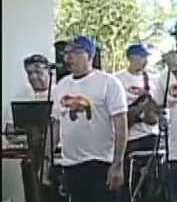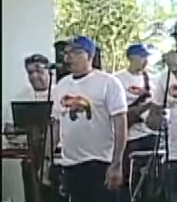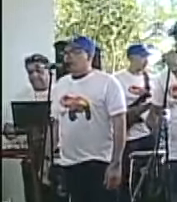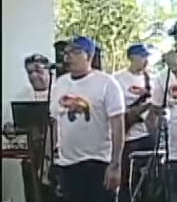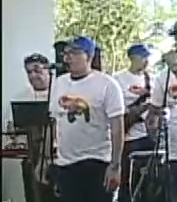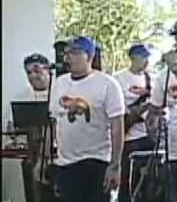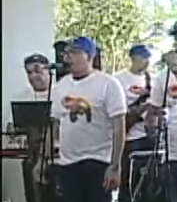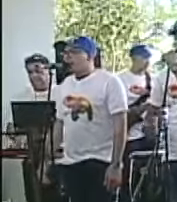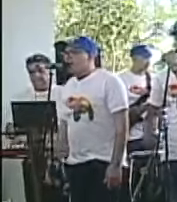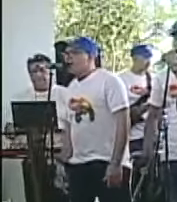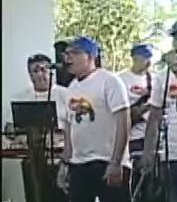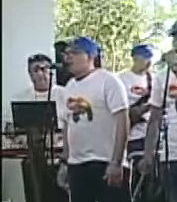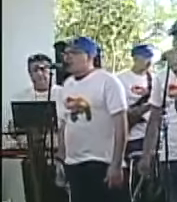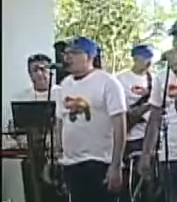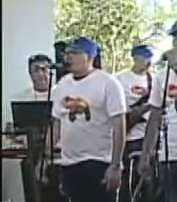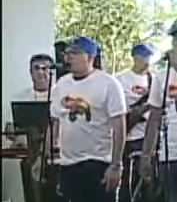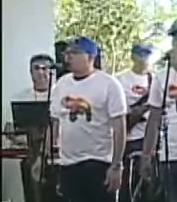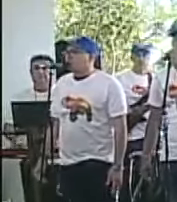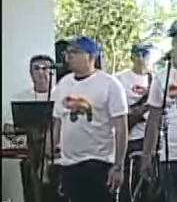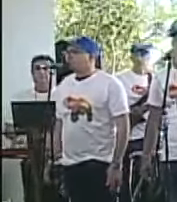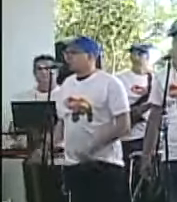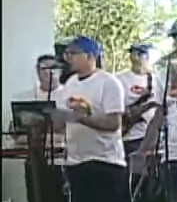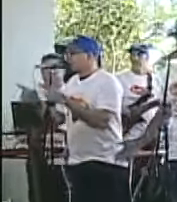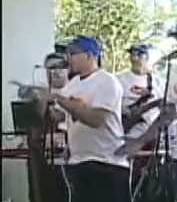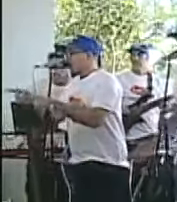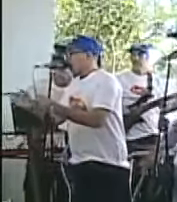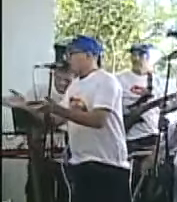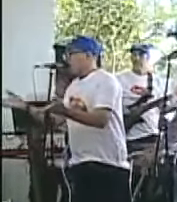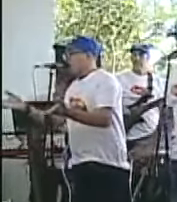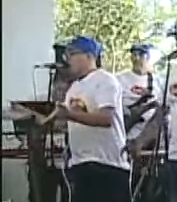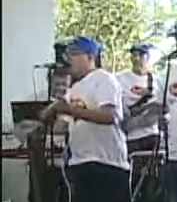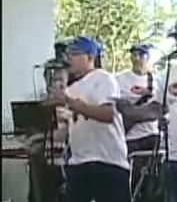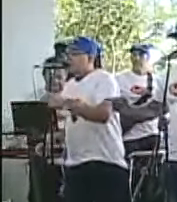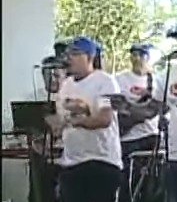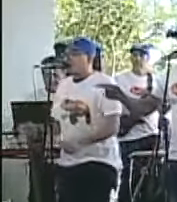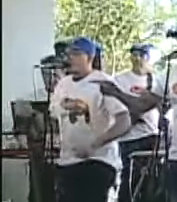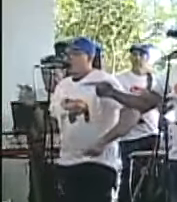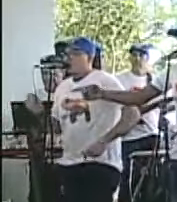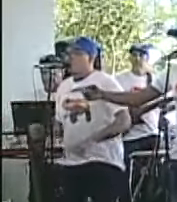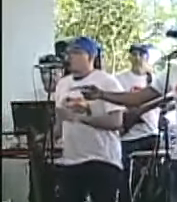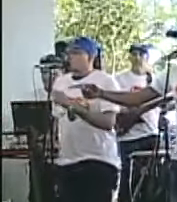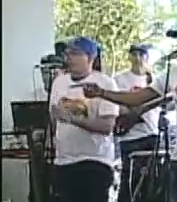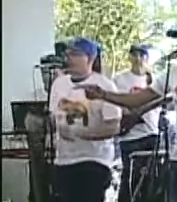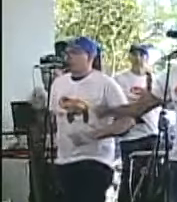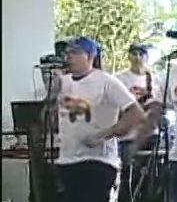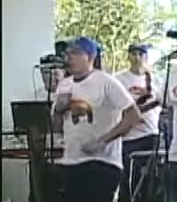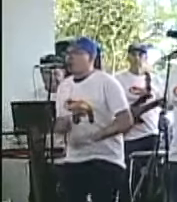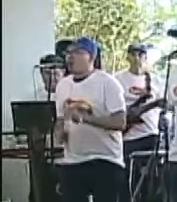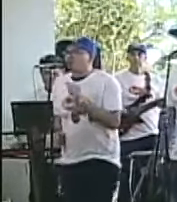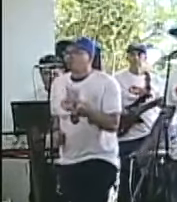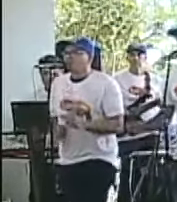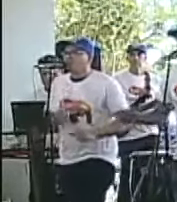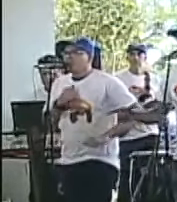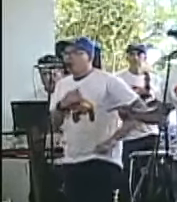en cumbia, porque él es el mejor. El pueblo se prendió.